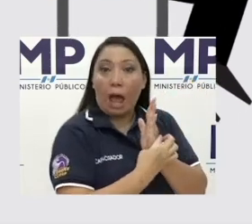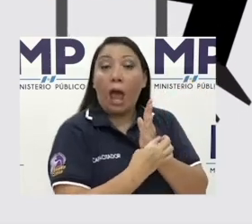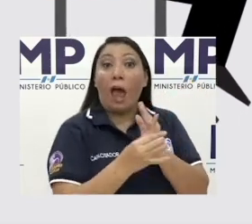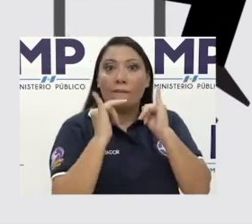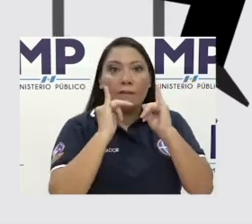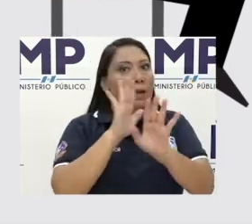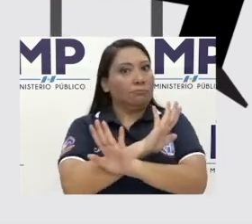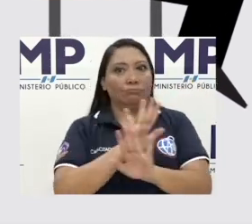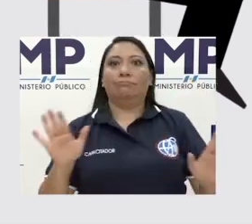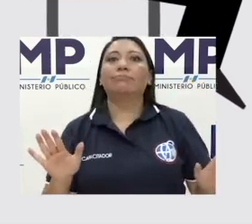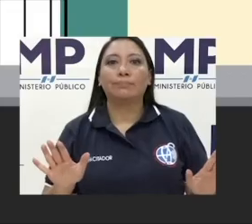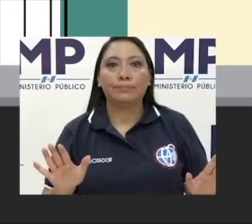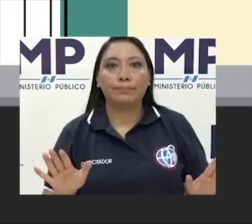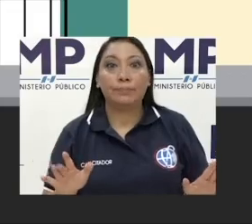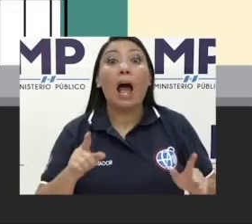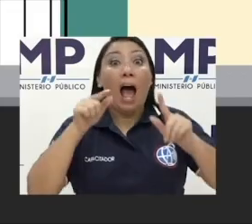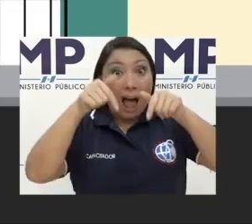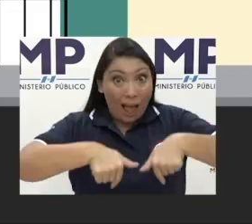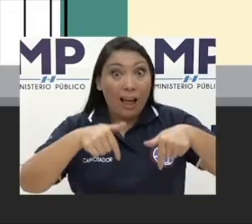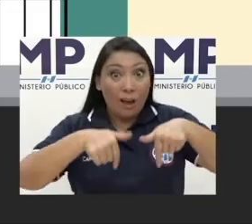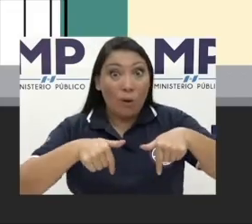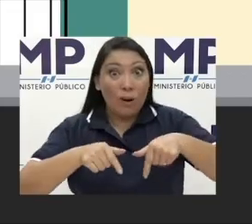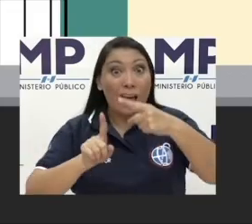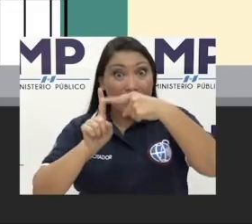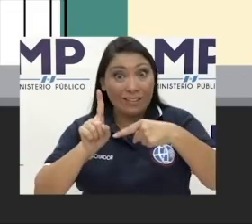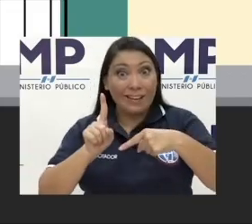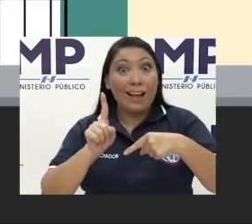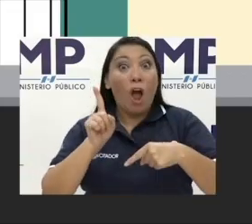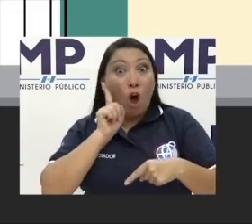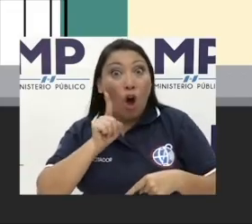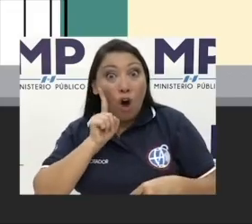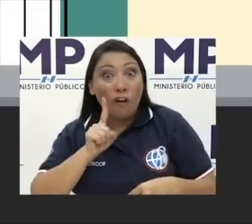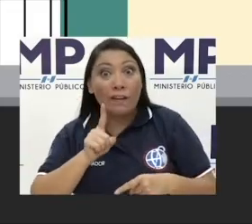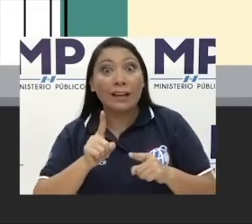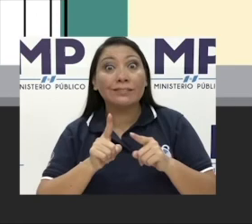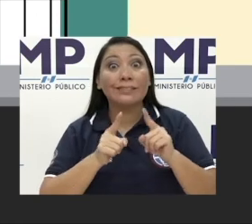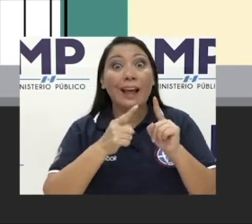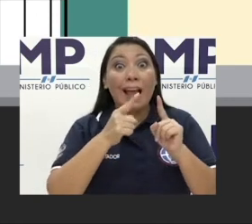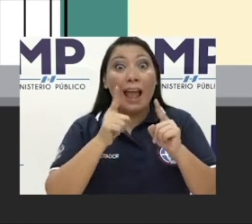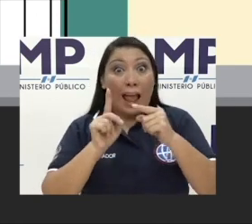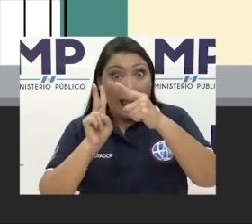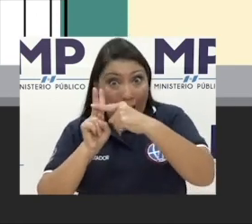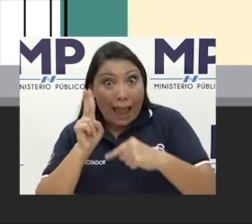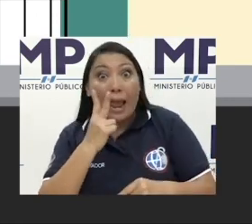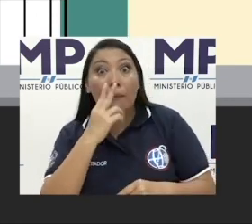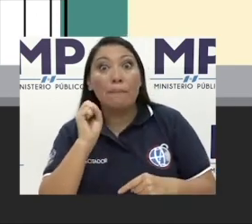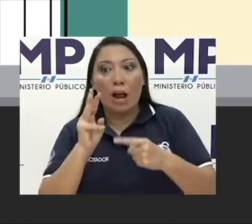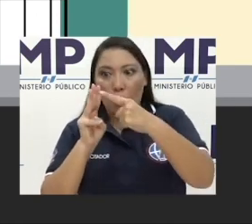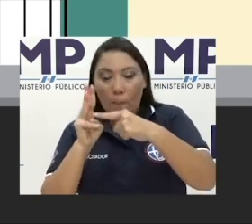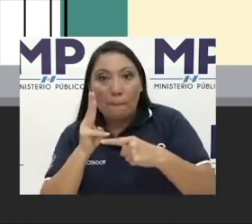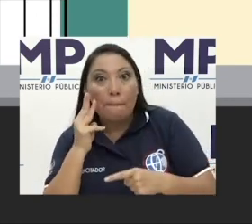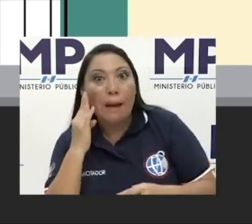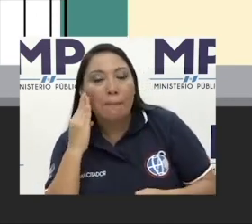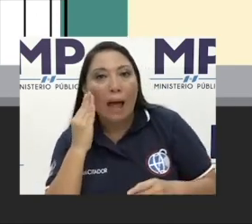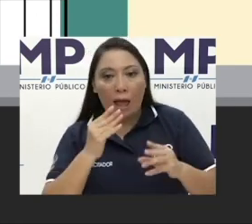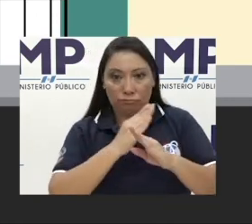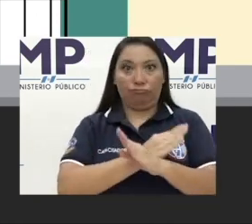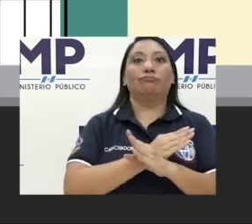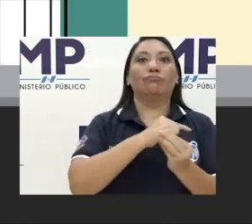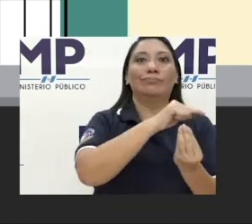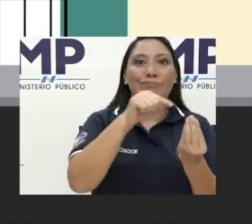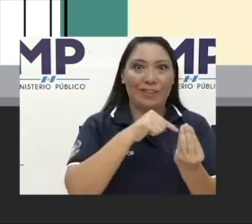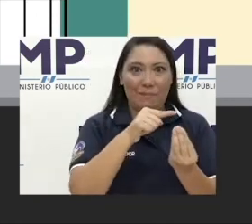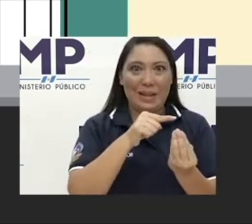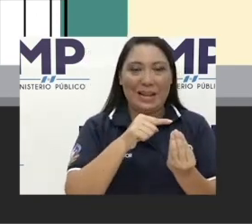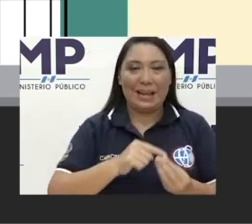para dejar de beber. Ahora, Fernando y su hermanito se sienten felices y protegidos junto a